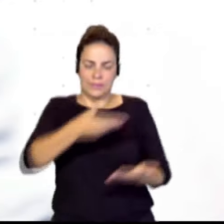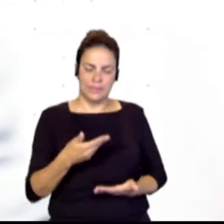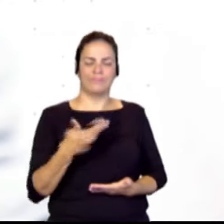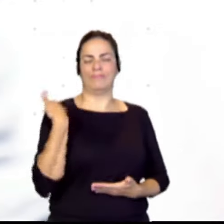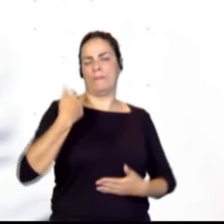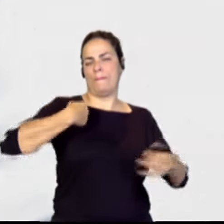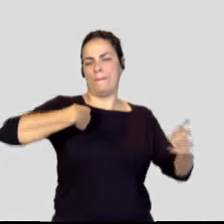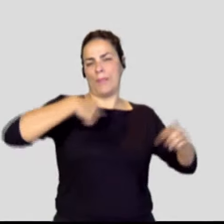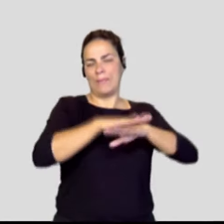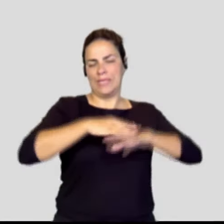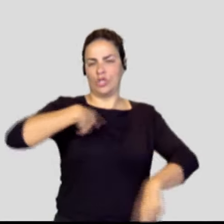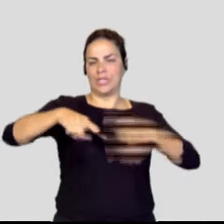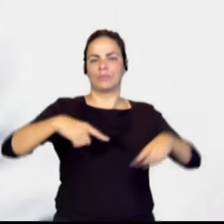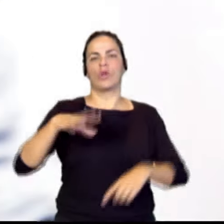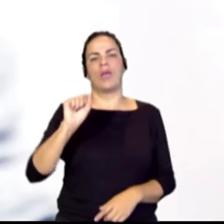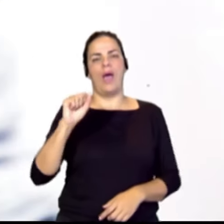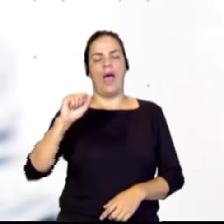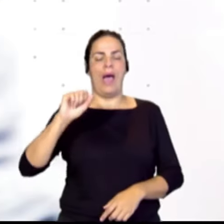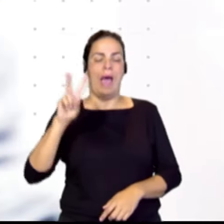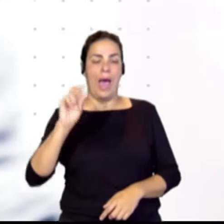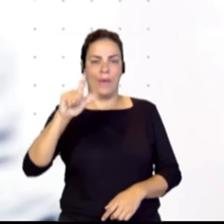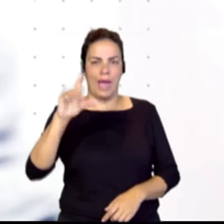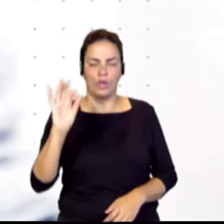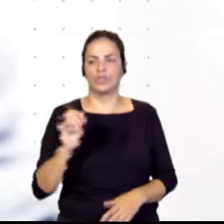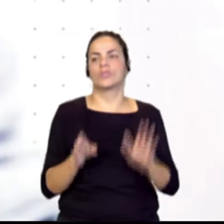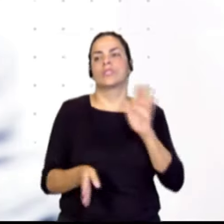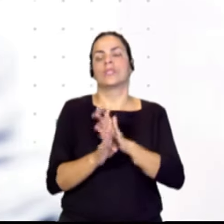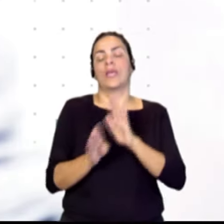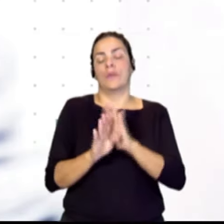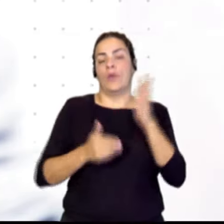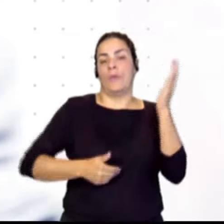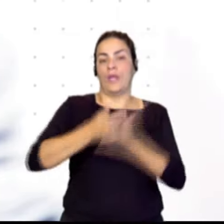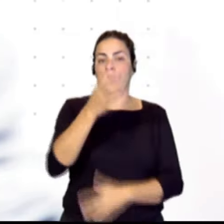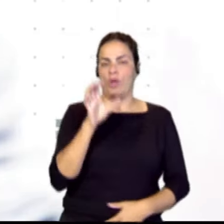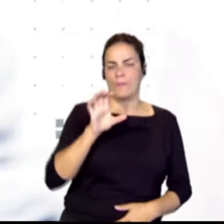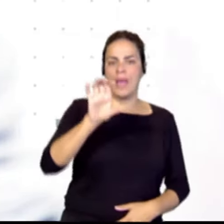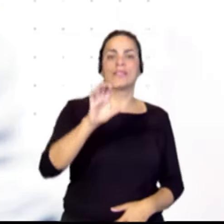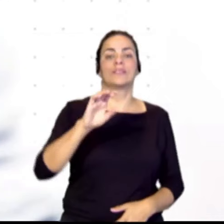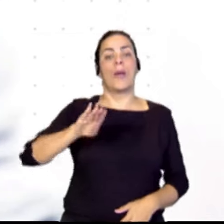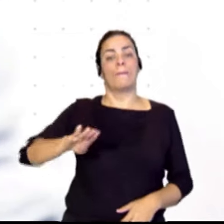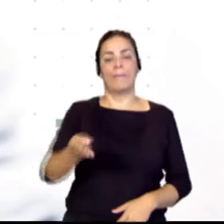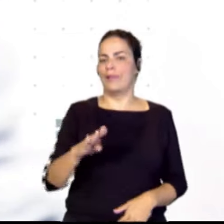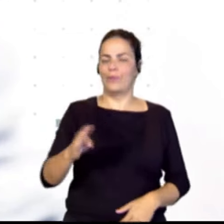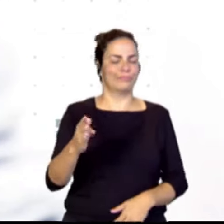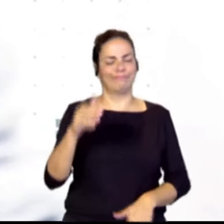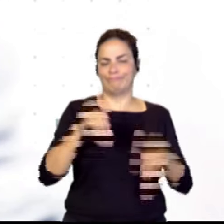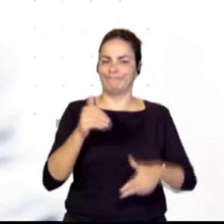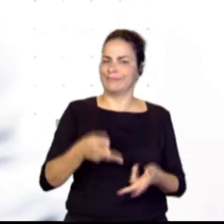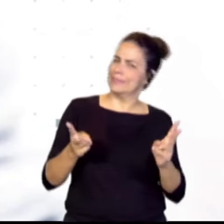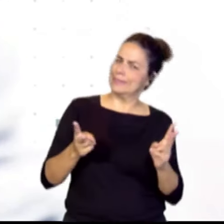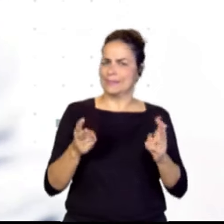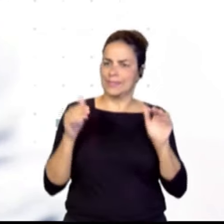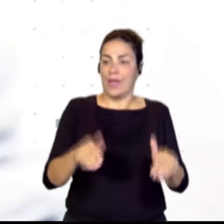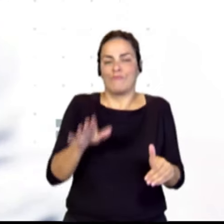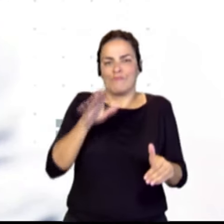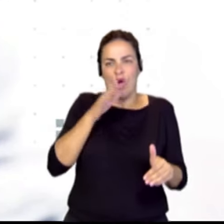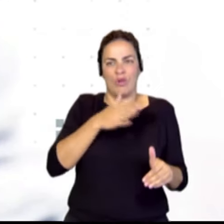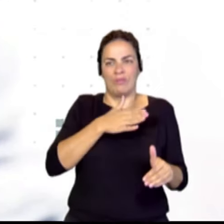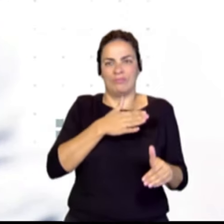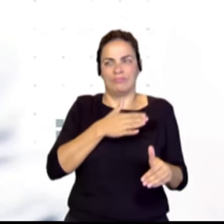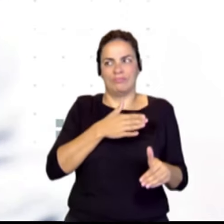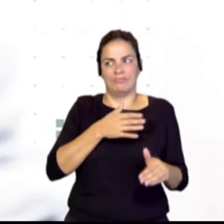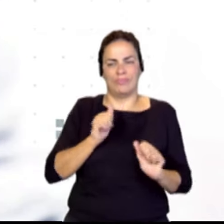Ávalos seguimos en este caso el periódico del país bildu tropieza en la campaña por su resistencia a censurar a eta